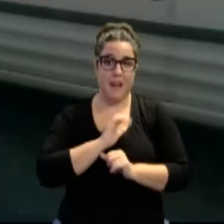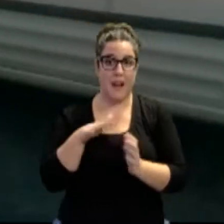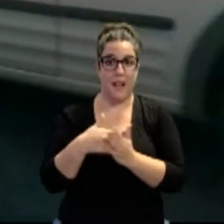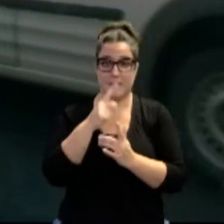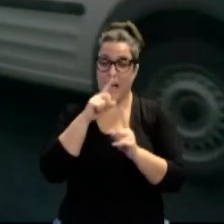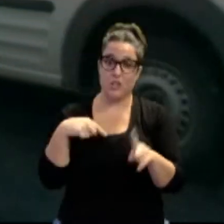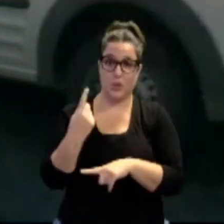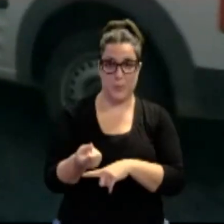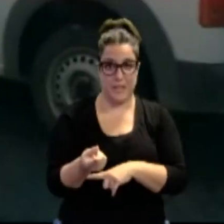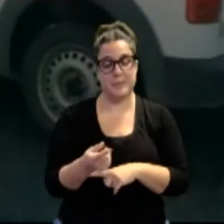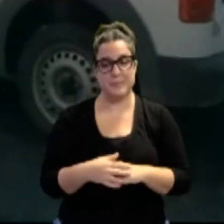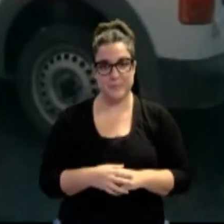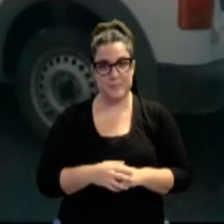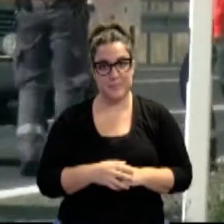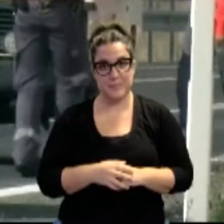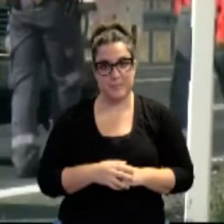el próximo año.